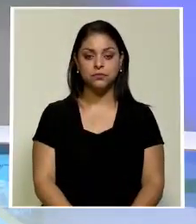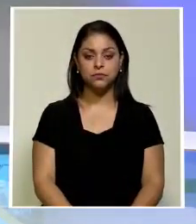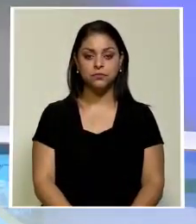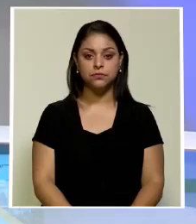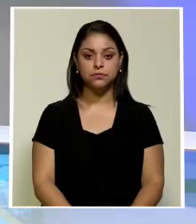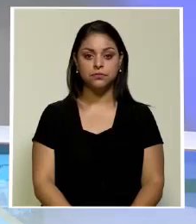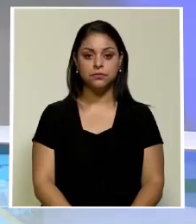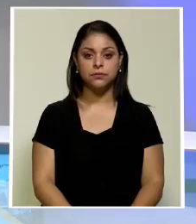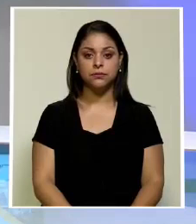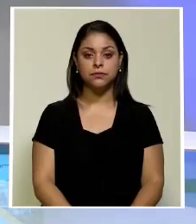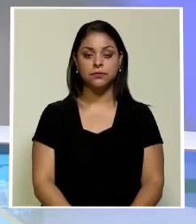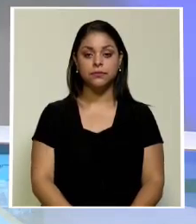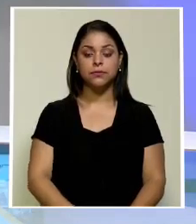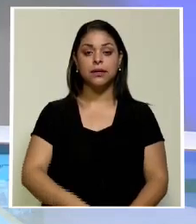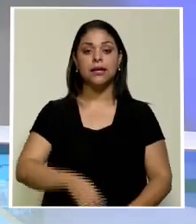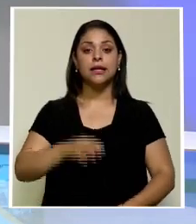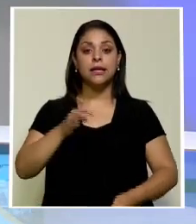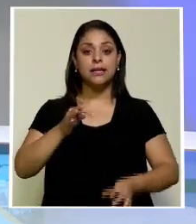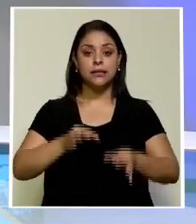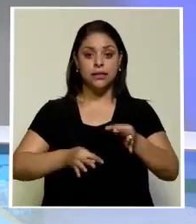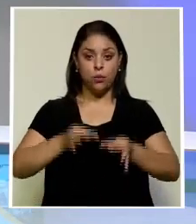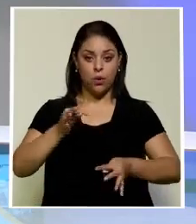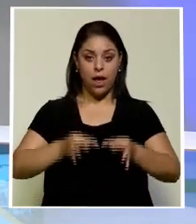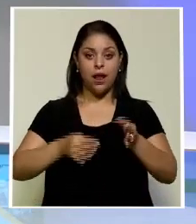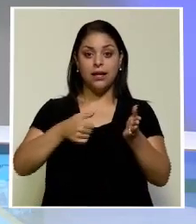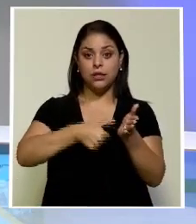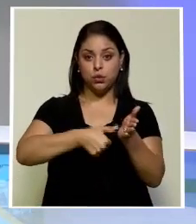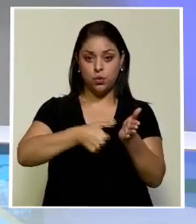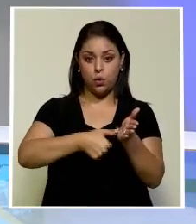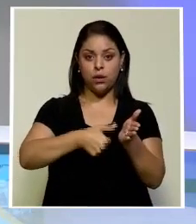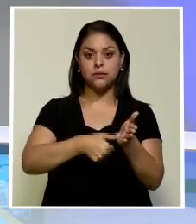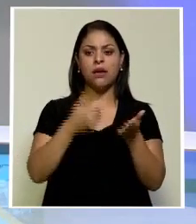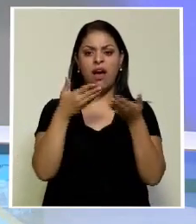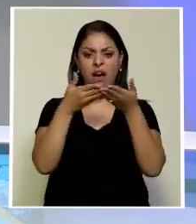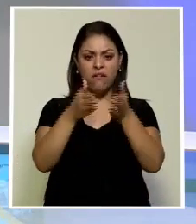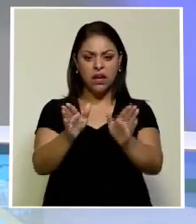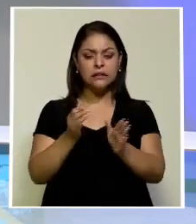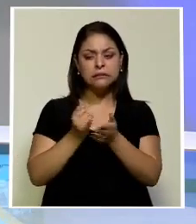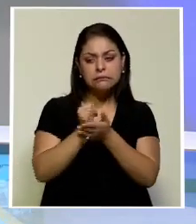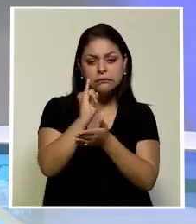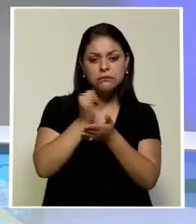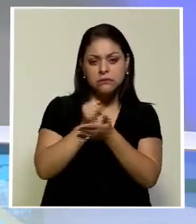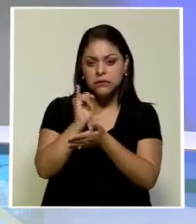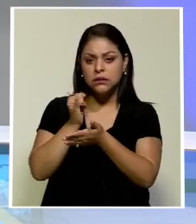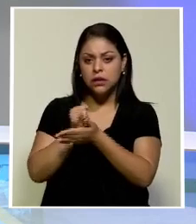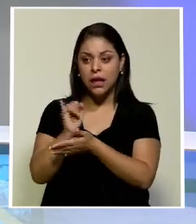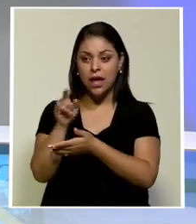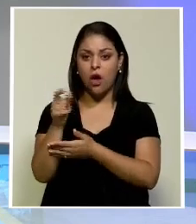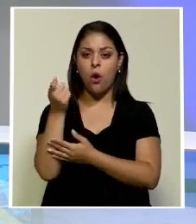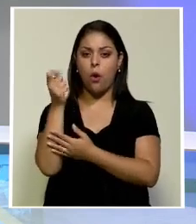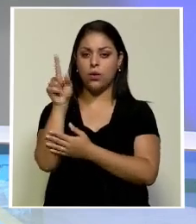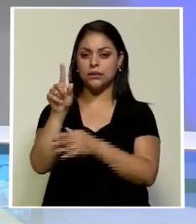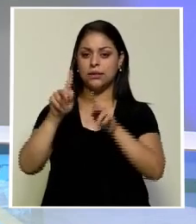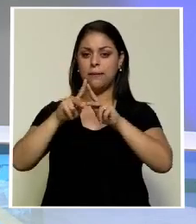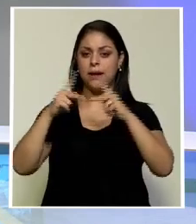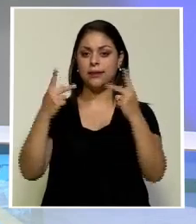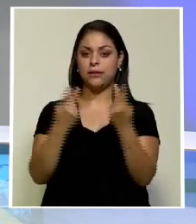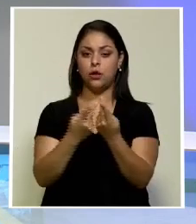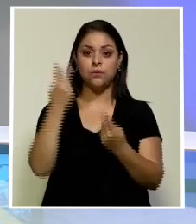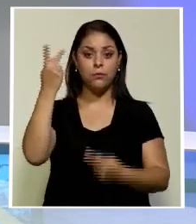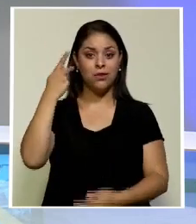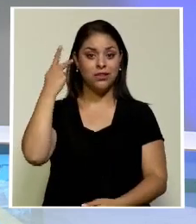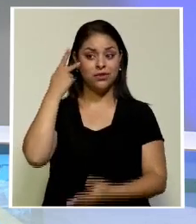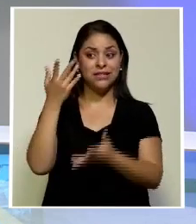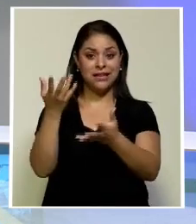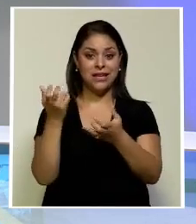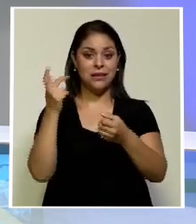El Tribunal Supremo de Elecciones mantiene abiertas una serie de investigaciones contra 11 partidos políticos que estarán